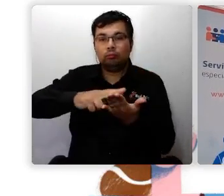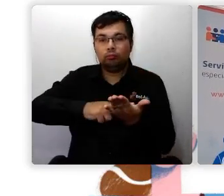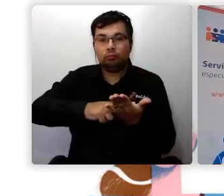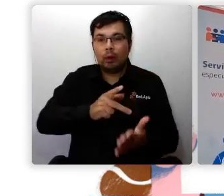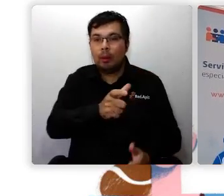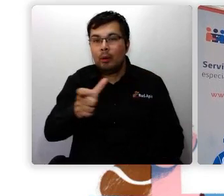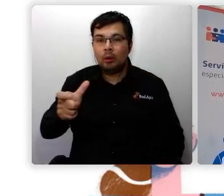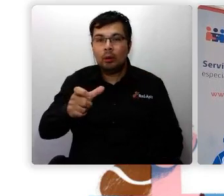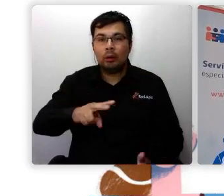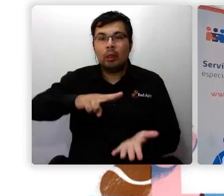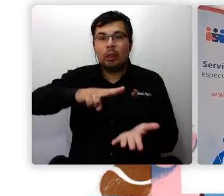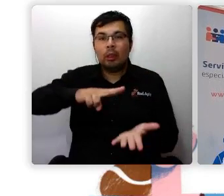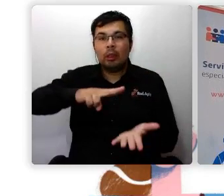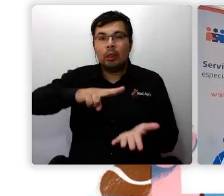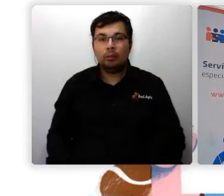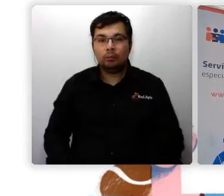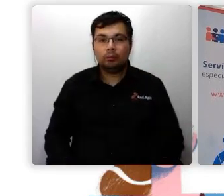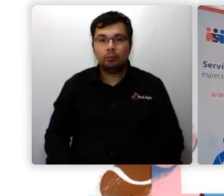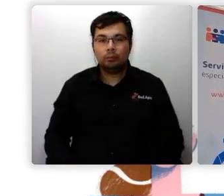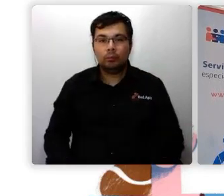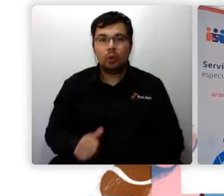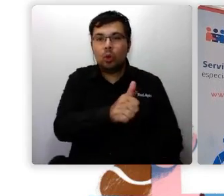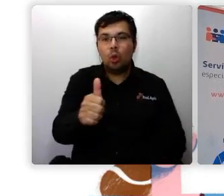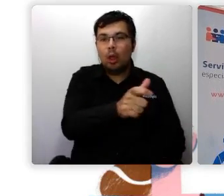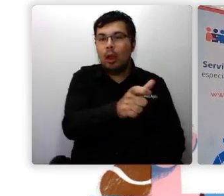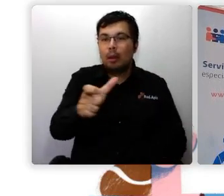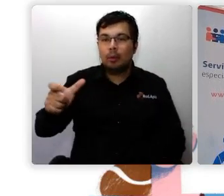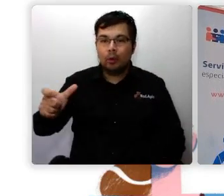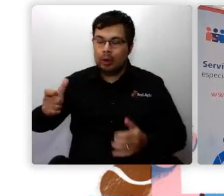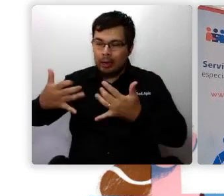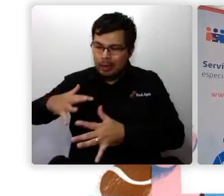gente fogueada con muchos años